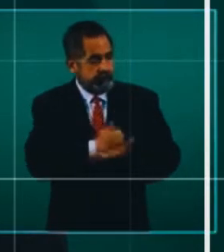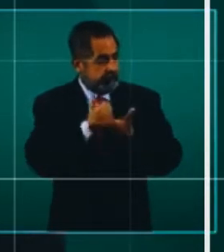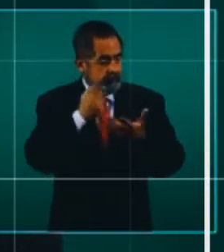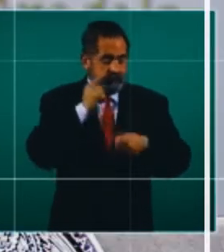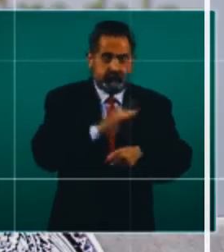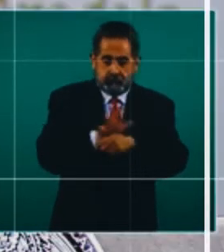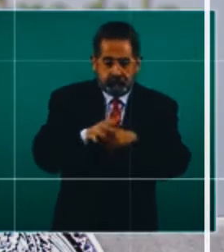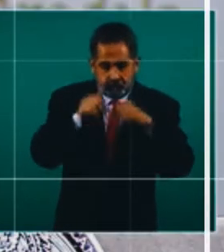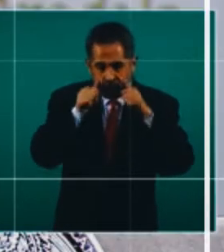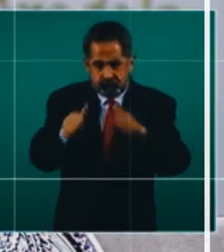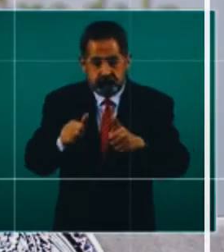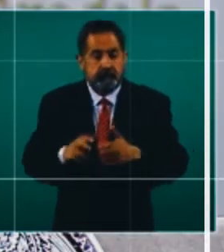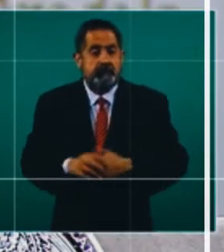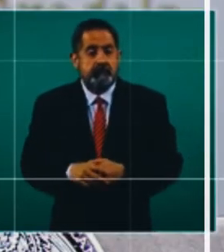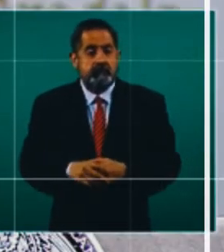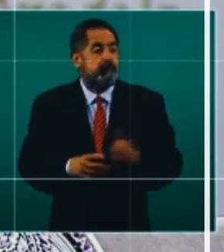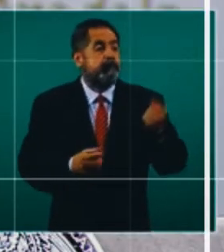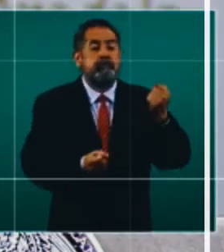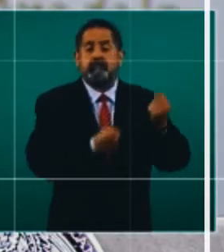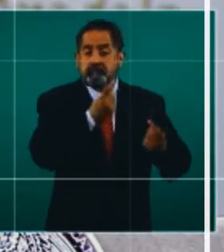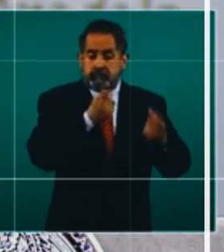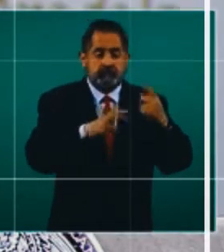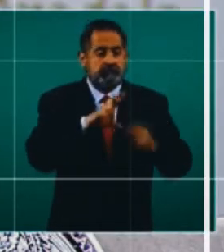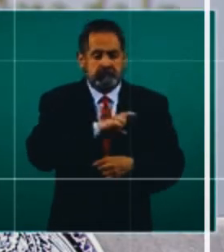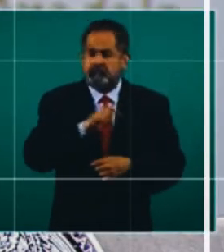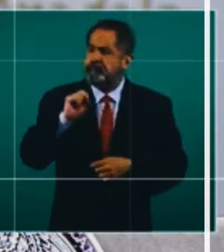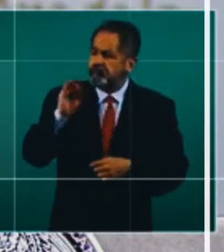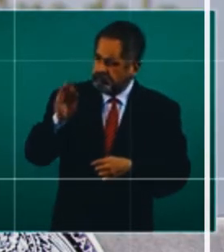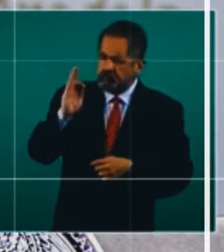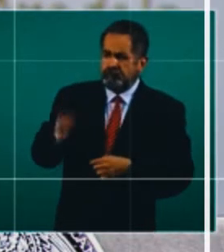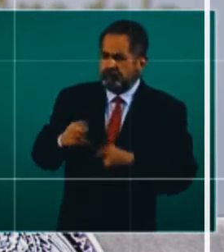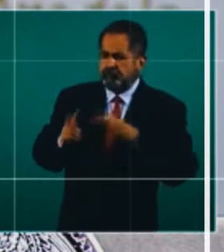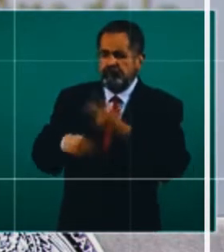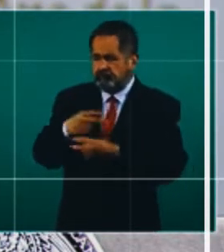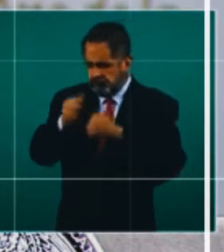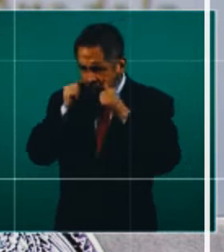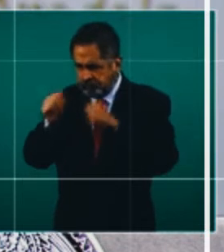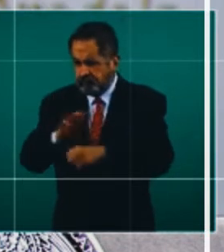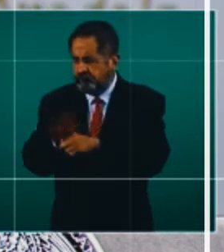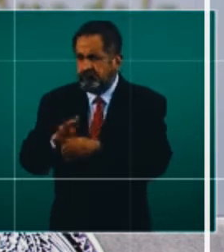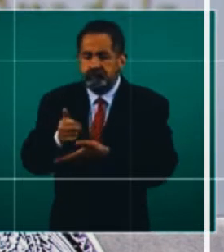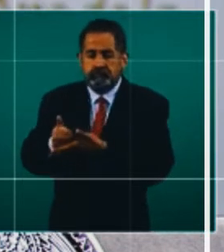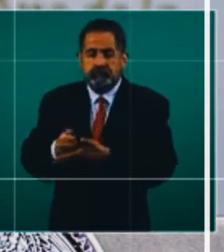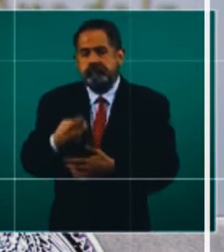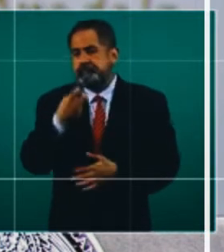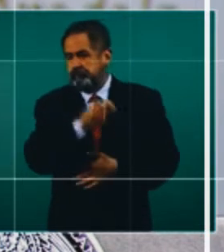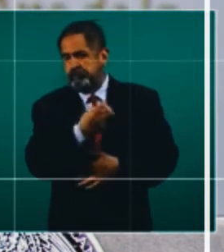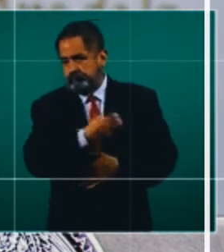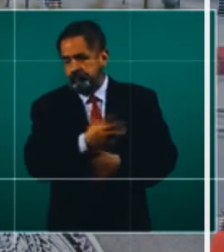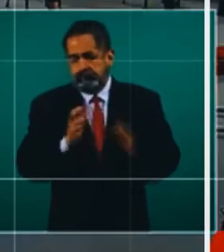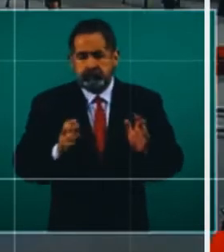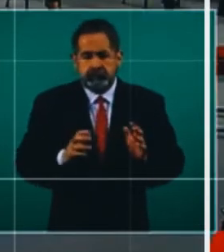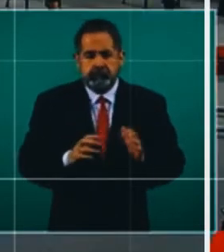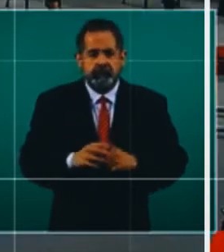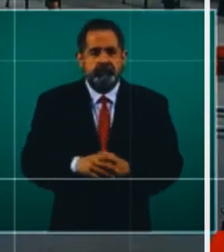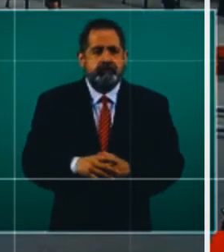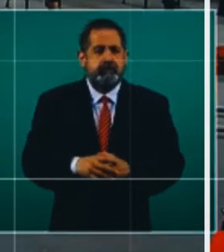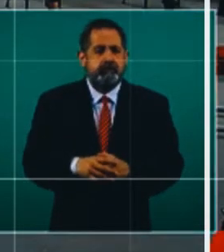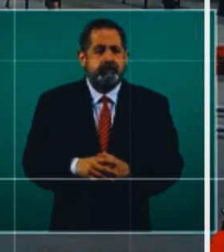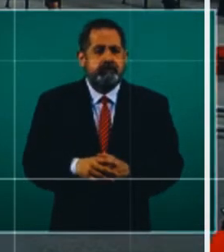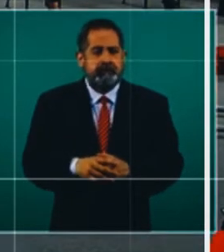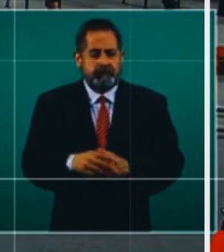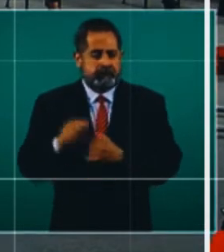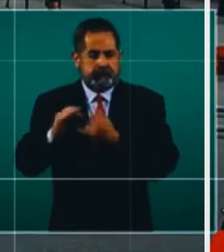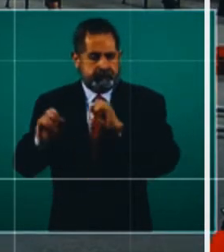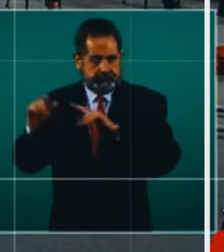forma específica. Algunas atendieron el llamado y son las que se representan en la siguiente imagen, que es la última de mi